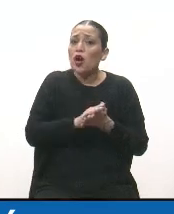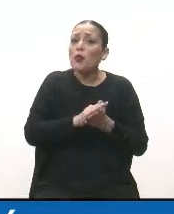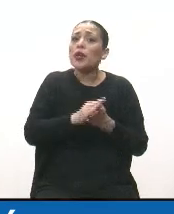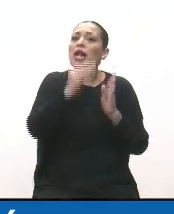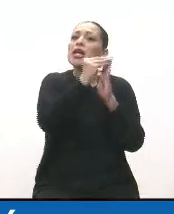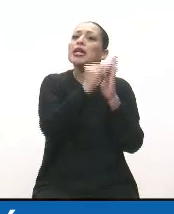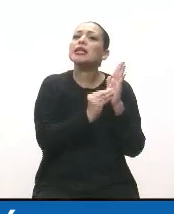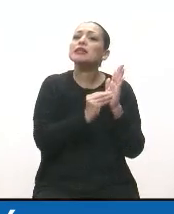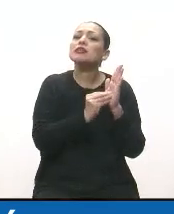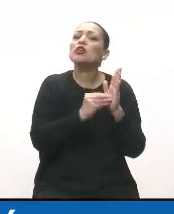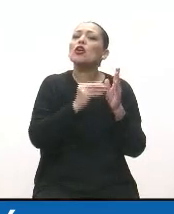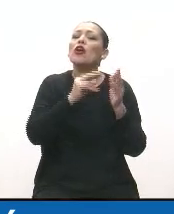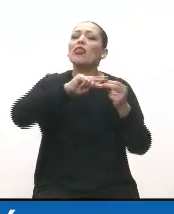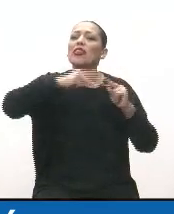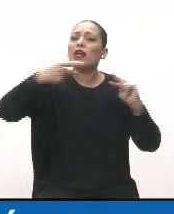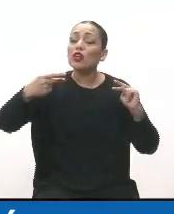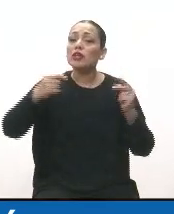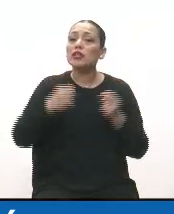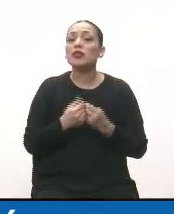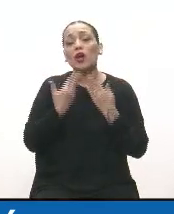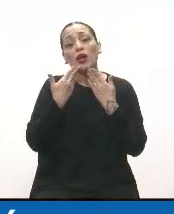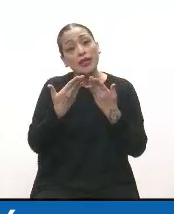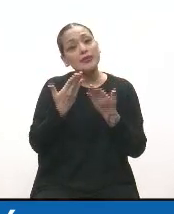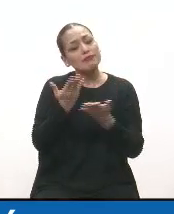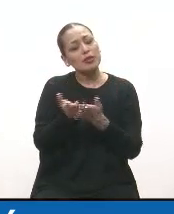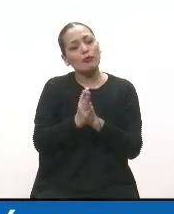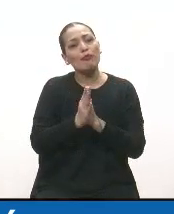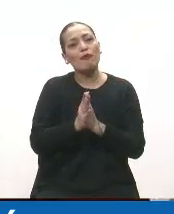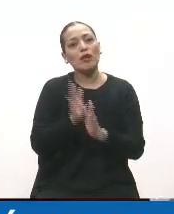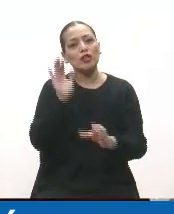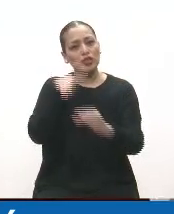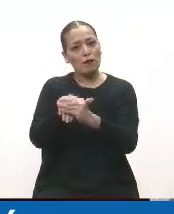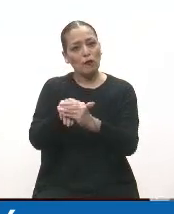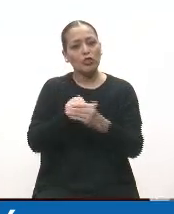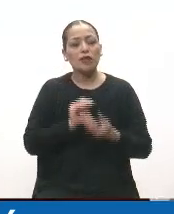Datos Genéticos. Gracias y pido que se vote. Bueno, vamos.